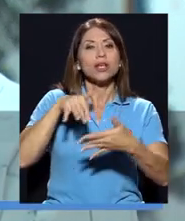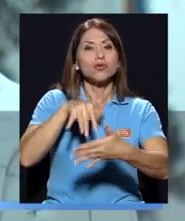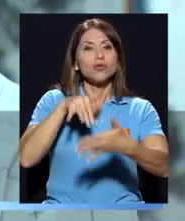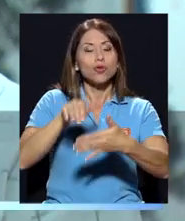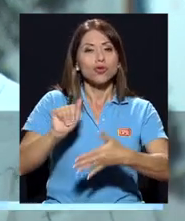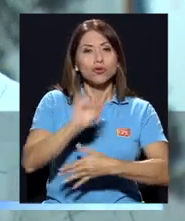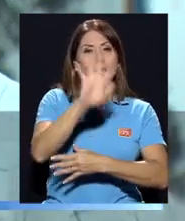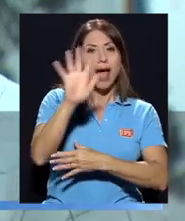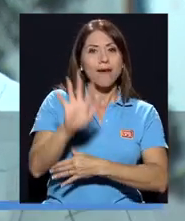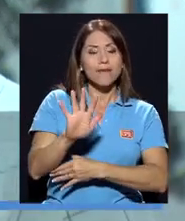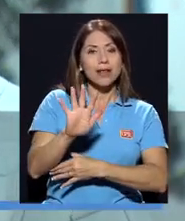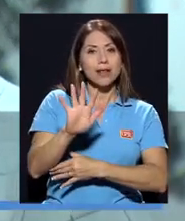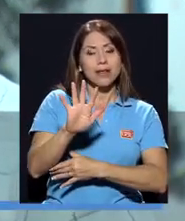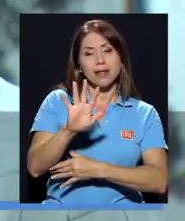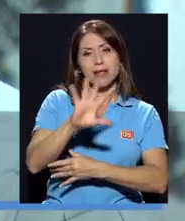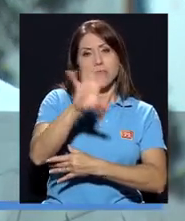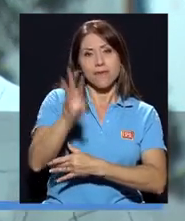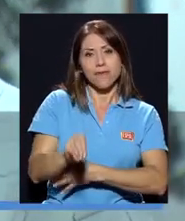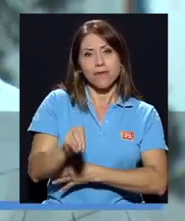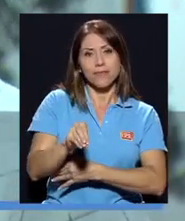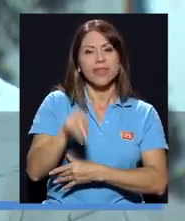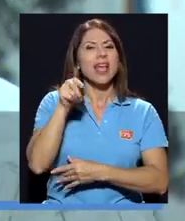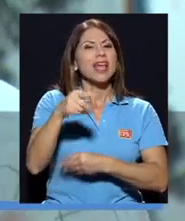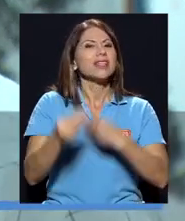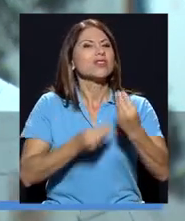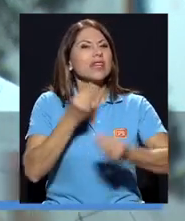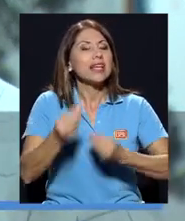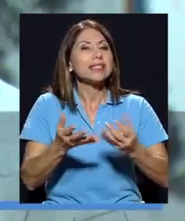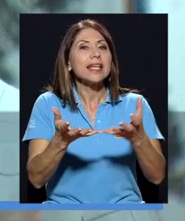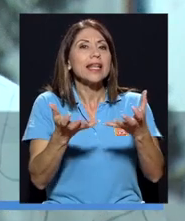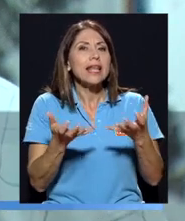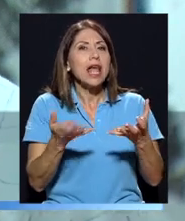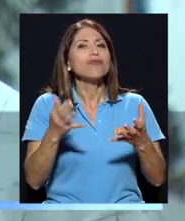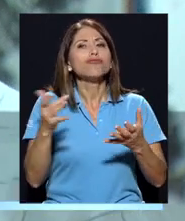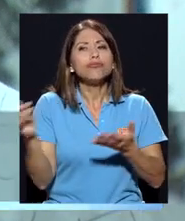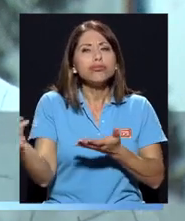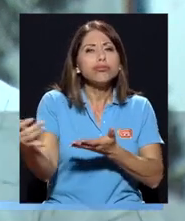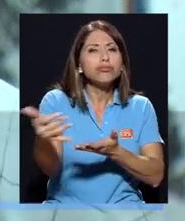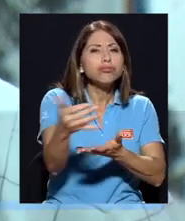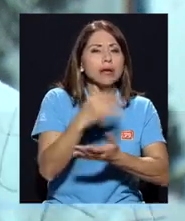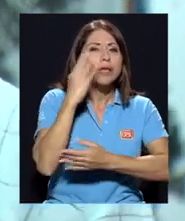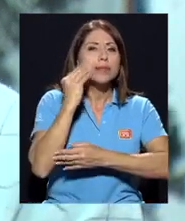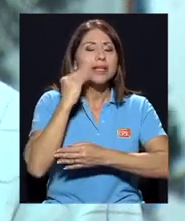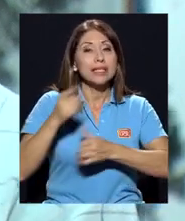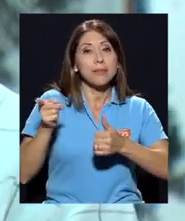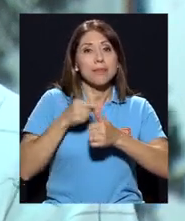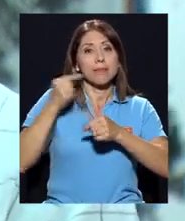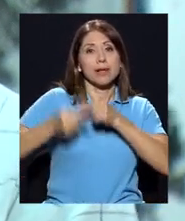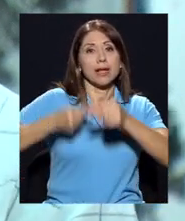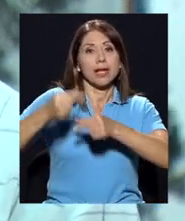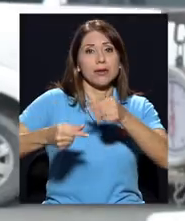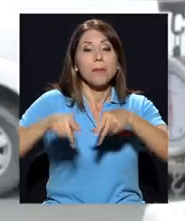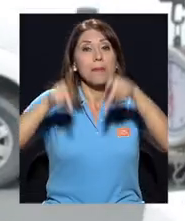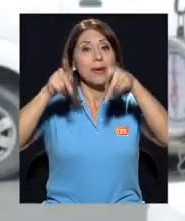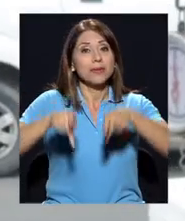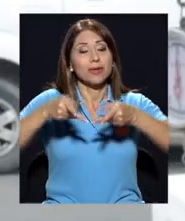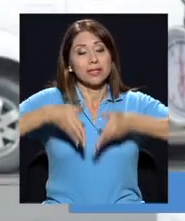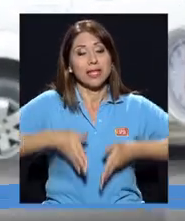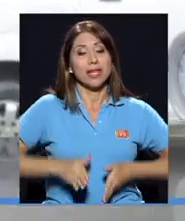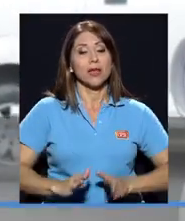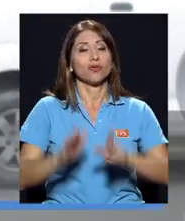cátedra tenía la inquietud de registrar la experiencia vivida de verdad por la primera generación verdad hijos de inmigrantes del caribe